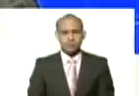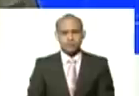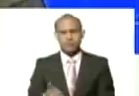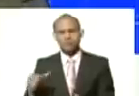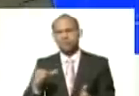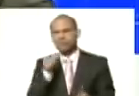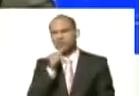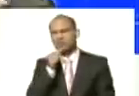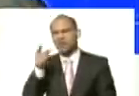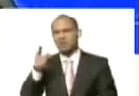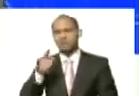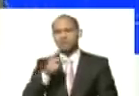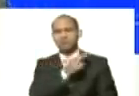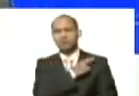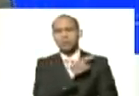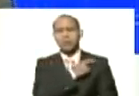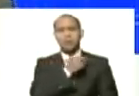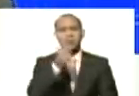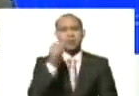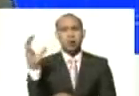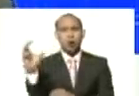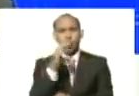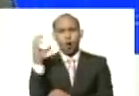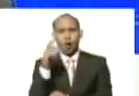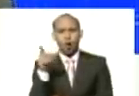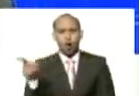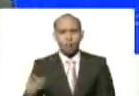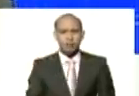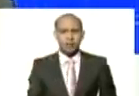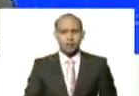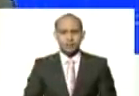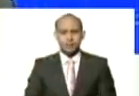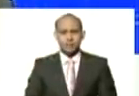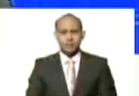de la Dirección de Inteligencia colombiana,